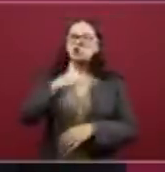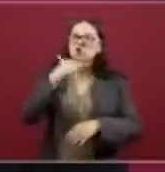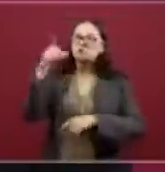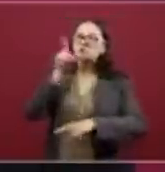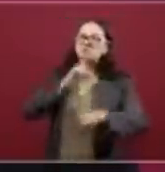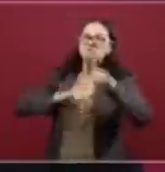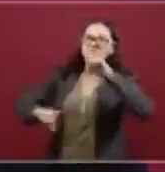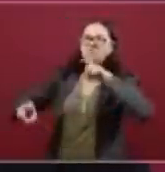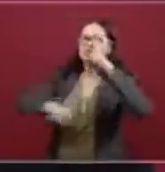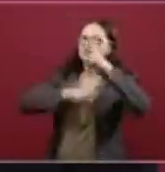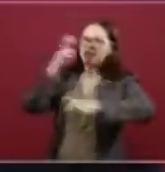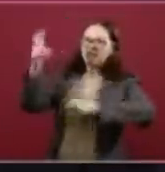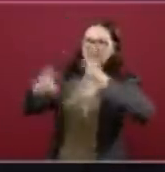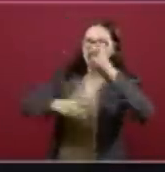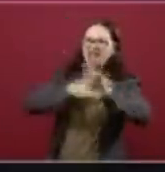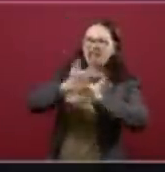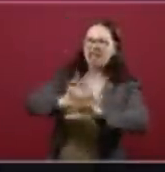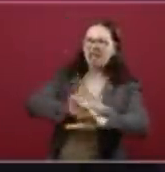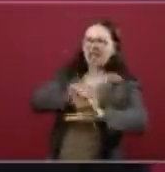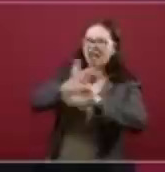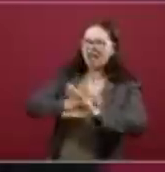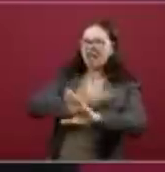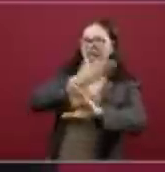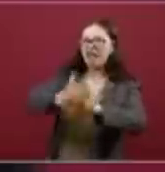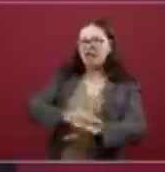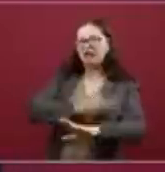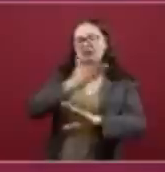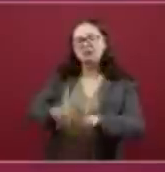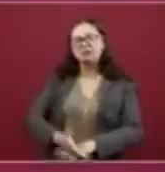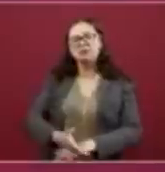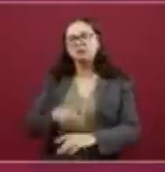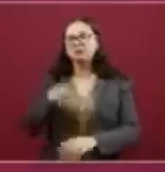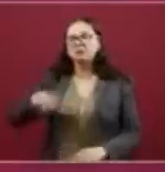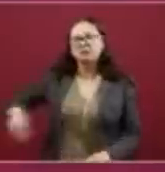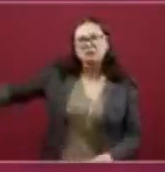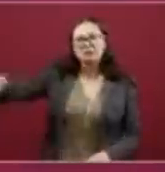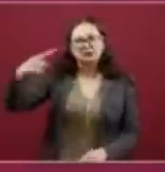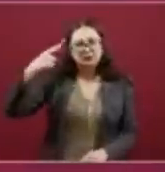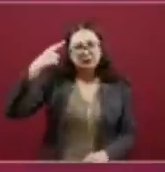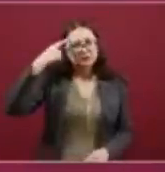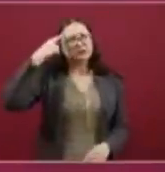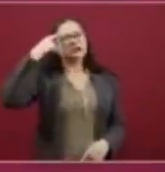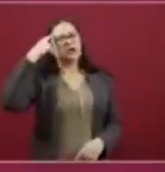acerca de lo que somos, nos han pintado, ¿sí?,